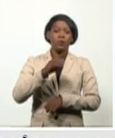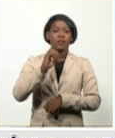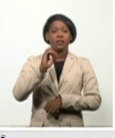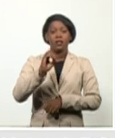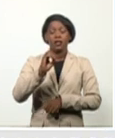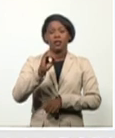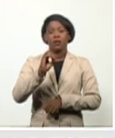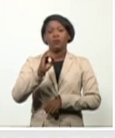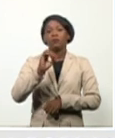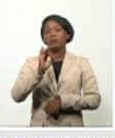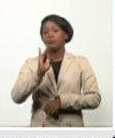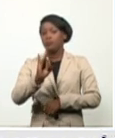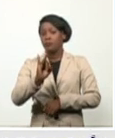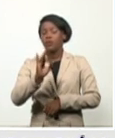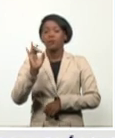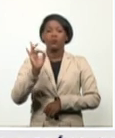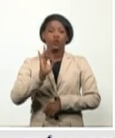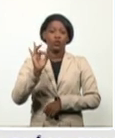1,0,7%.